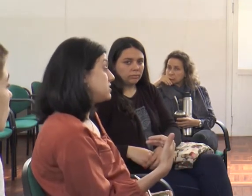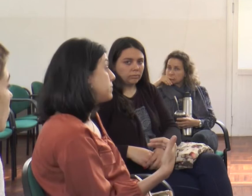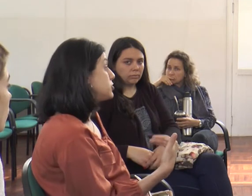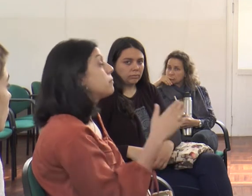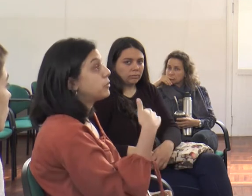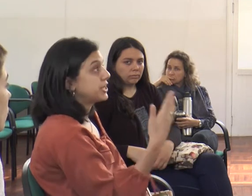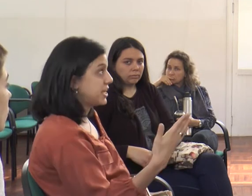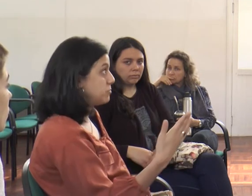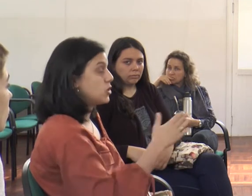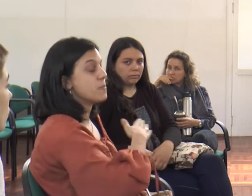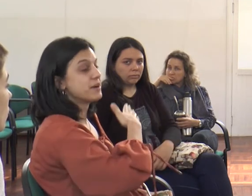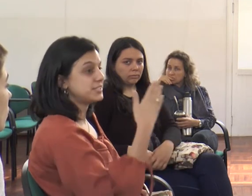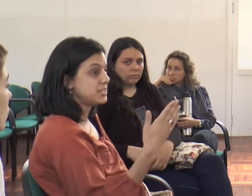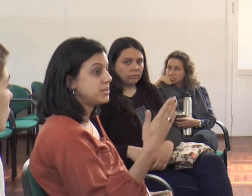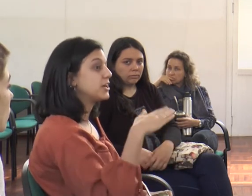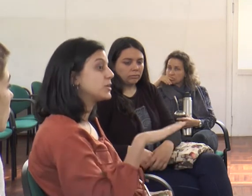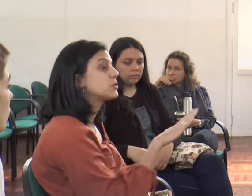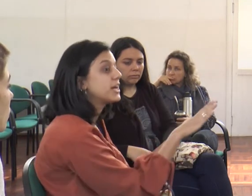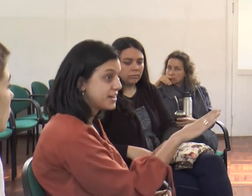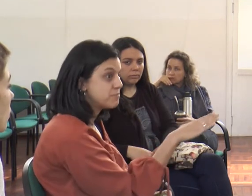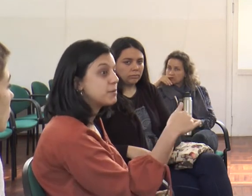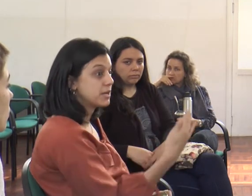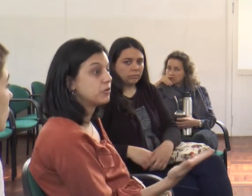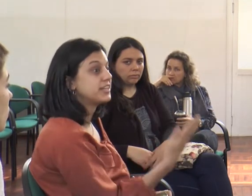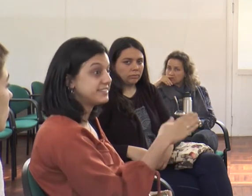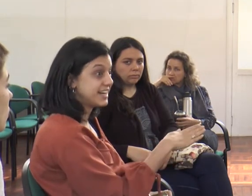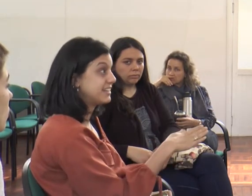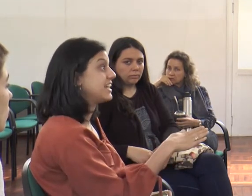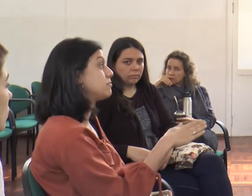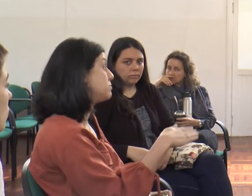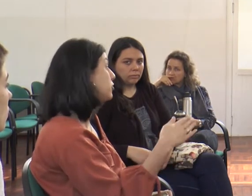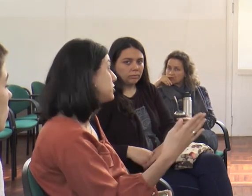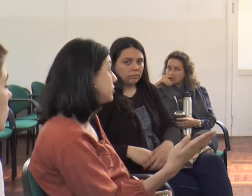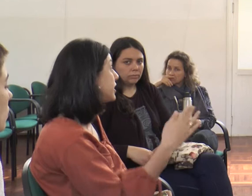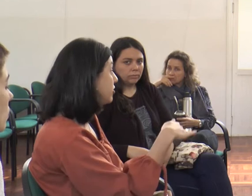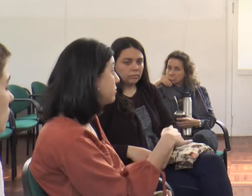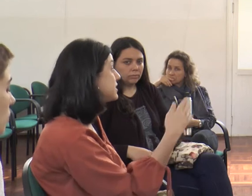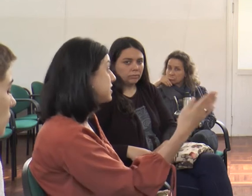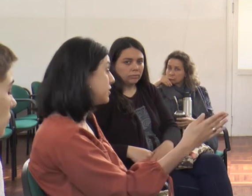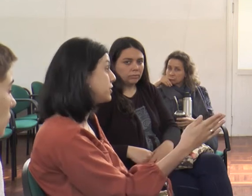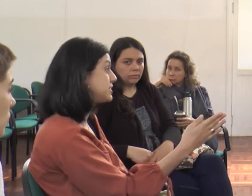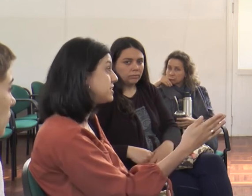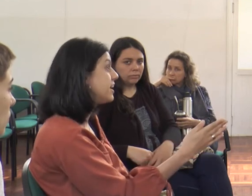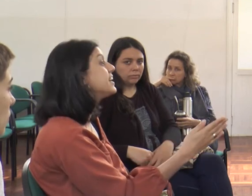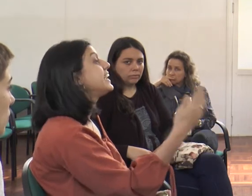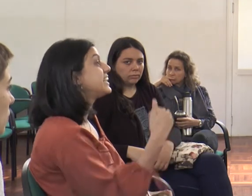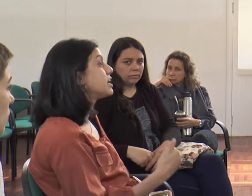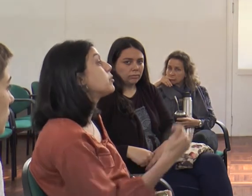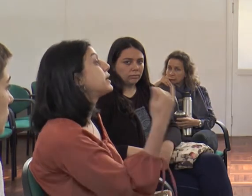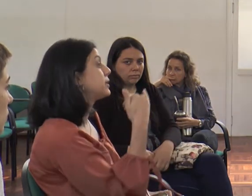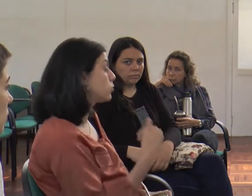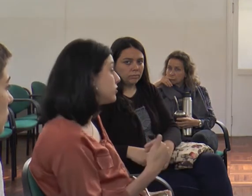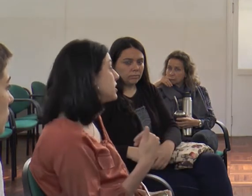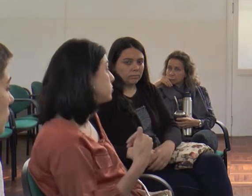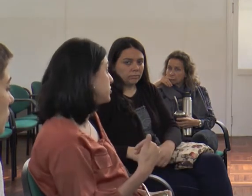la participación, por ejemplo, lo más visible, que no haya una rampa para poder entrar en las mismas condiciones que los demás a la universidad,